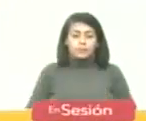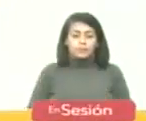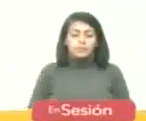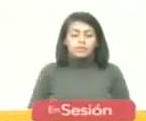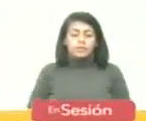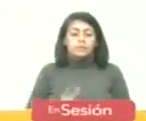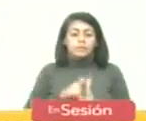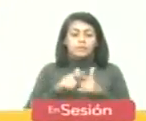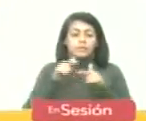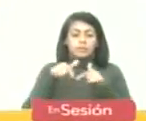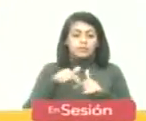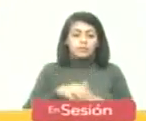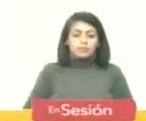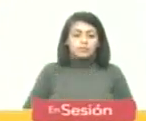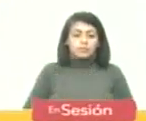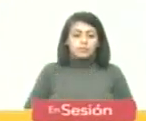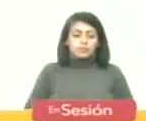Por eso